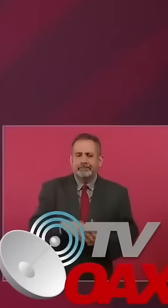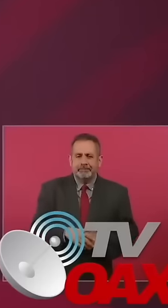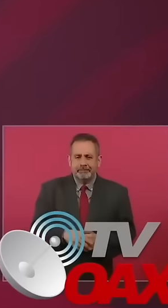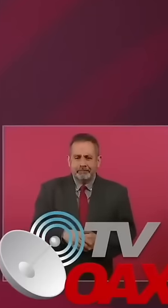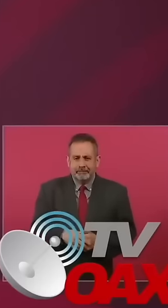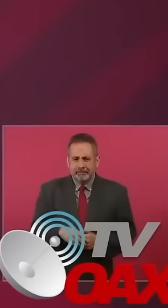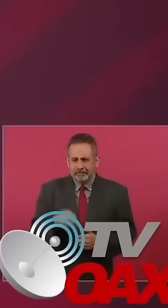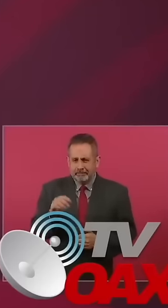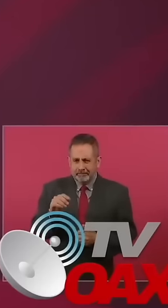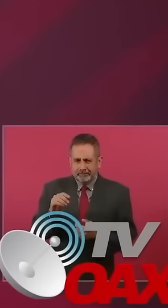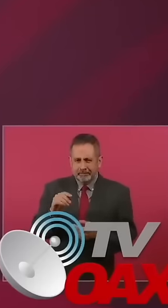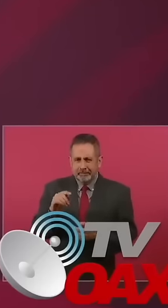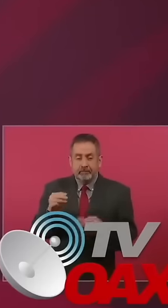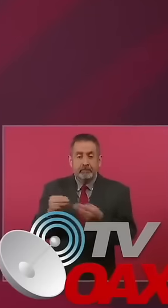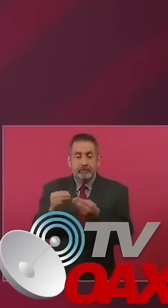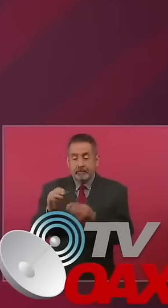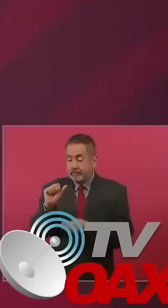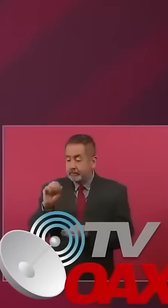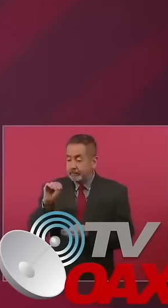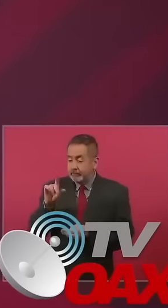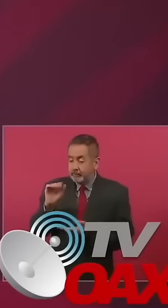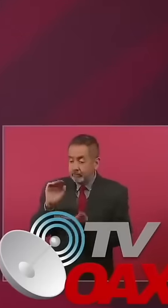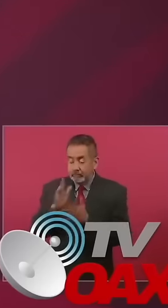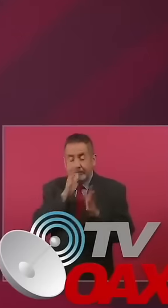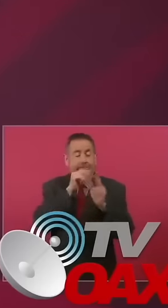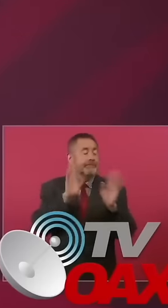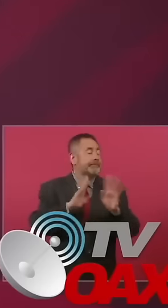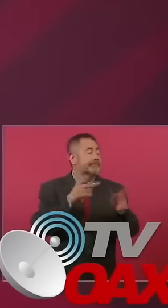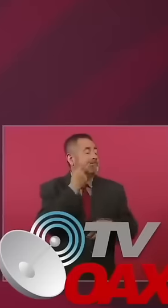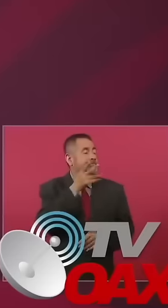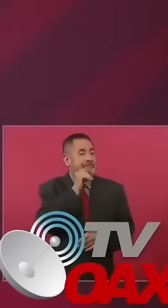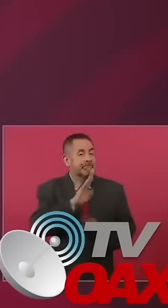un AMLito. Ah, ya no puedo hablar de eso.